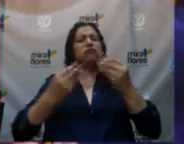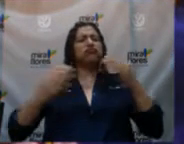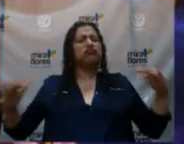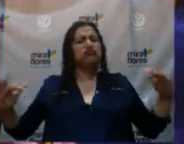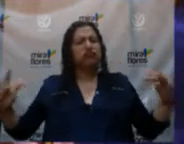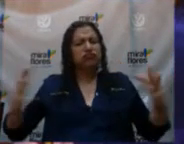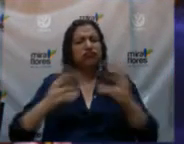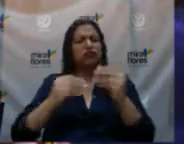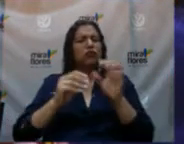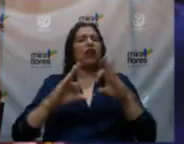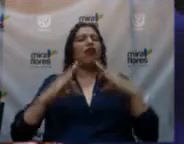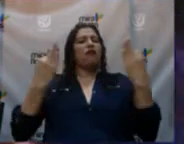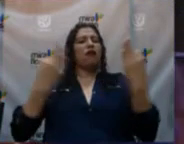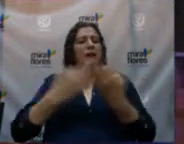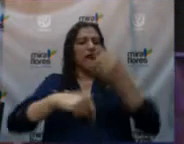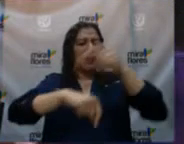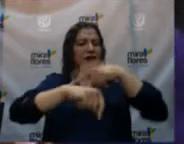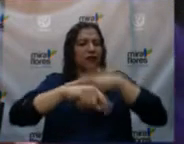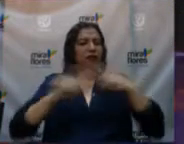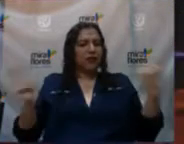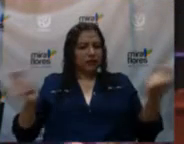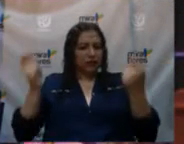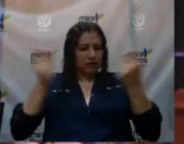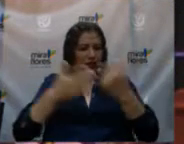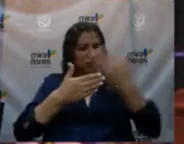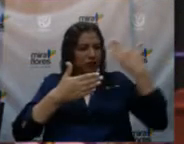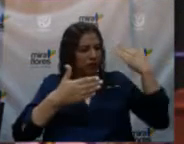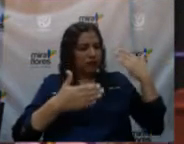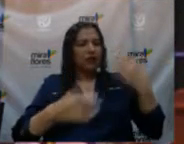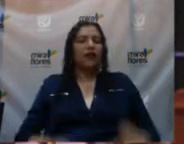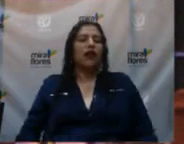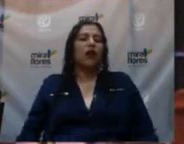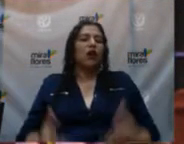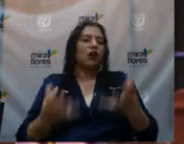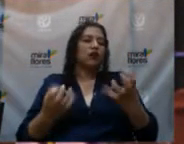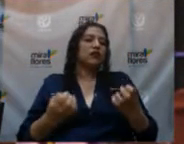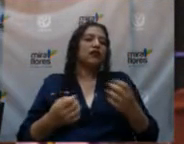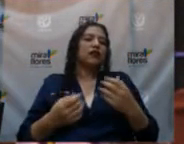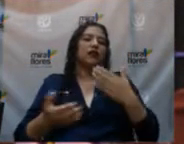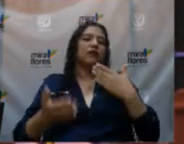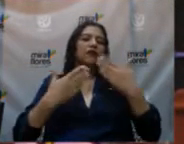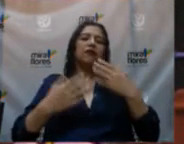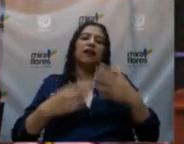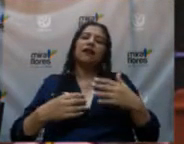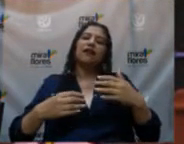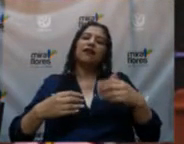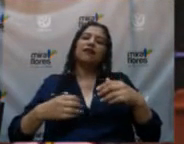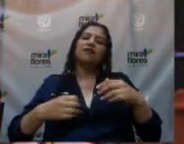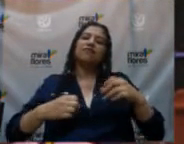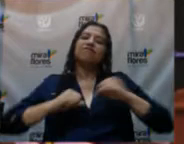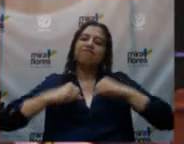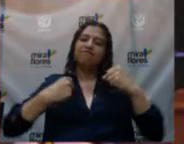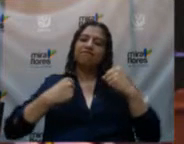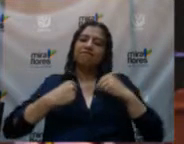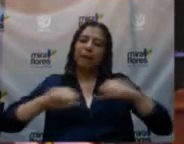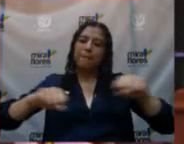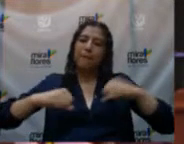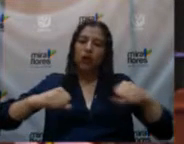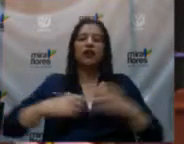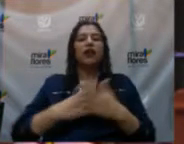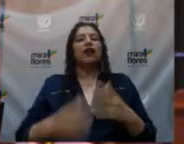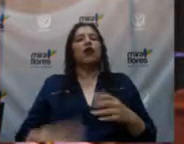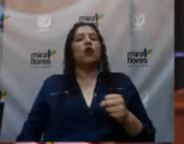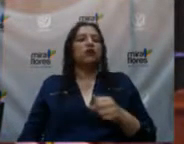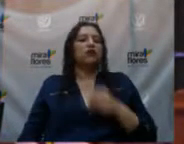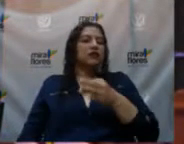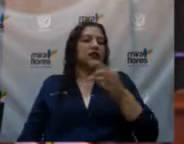varias familias en épocas de fiestas como las que han pasado, o si queremos ser un poco deportivos, un distrito